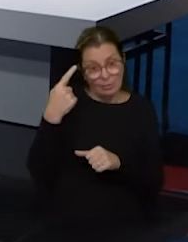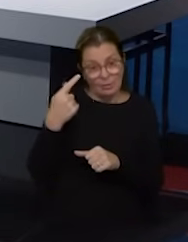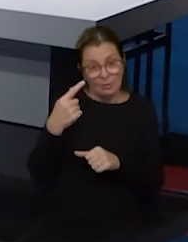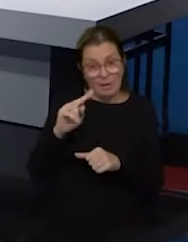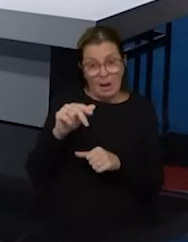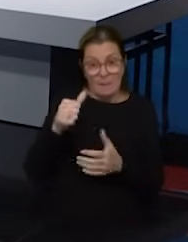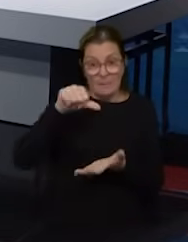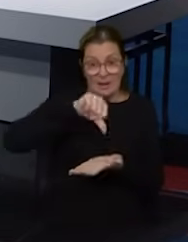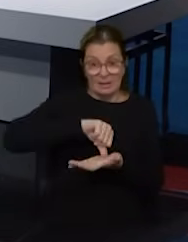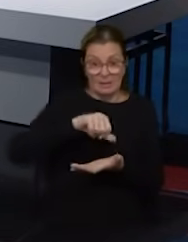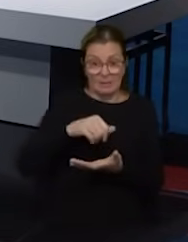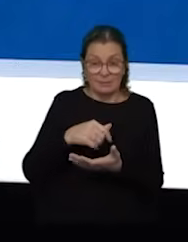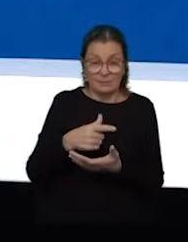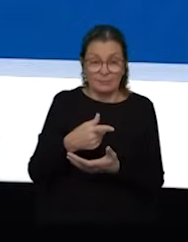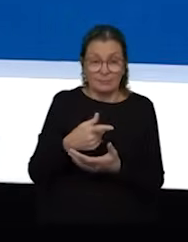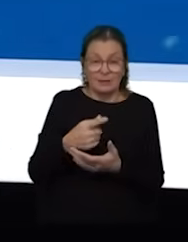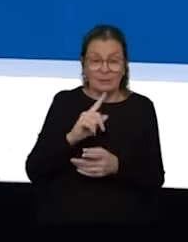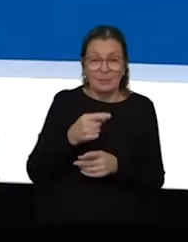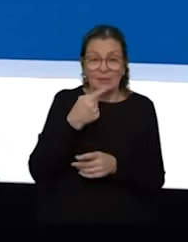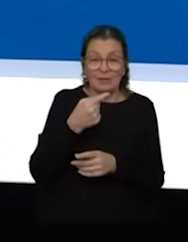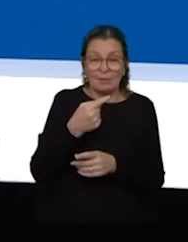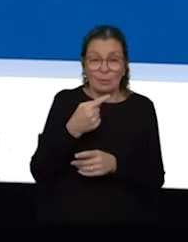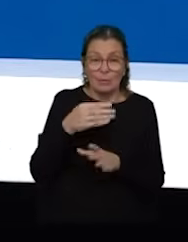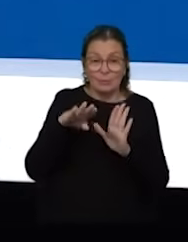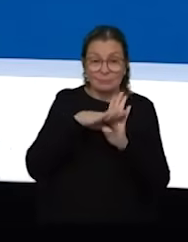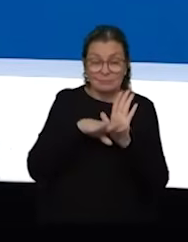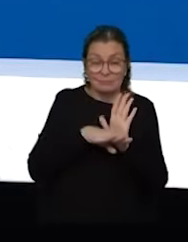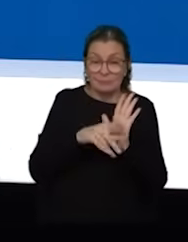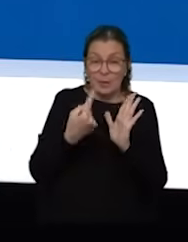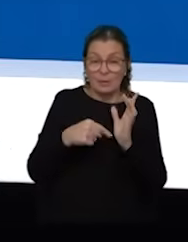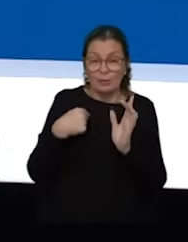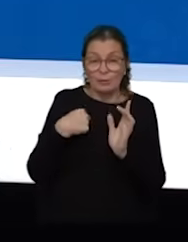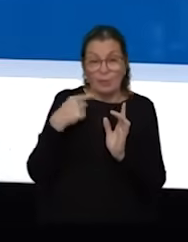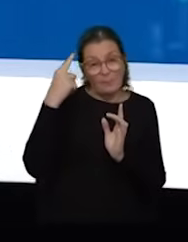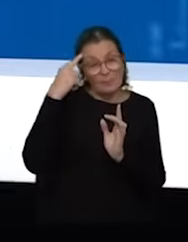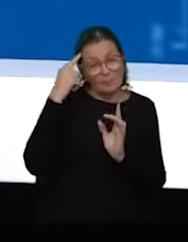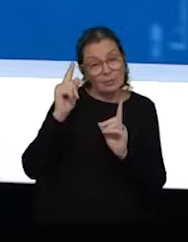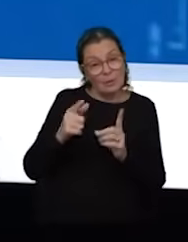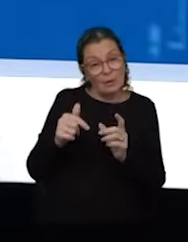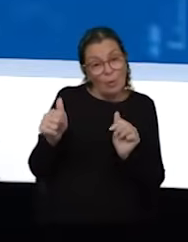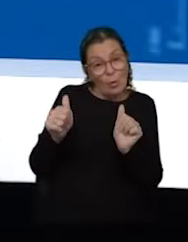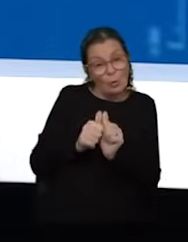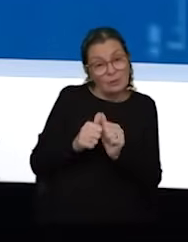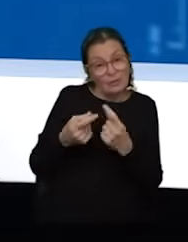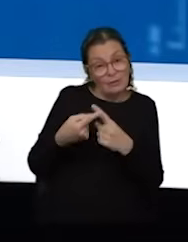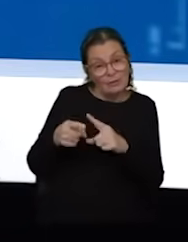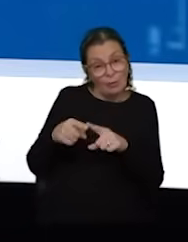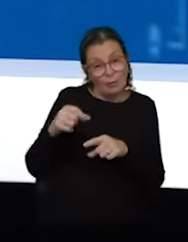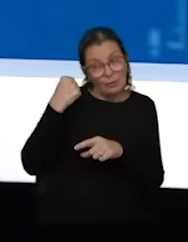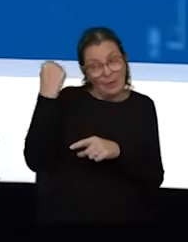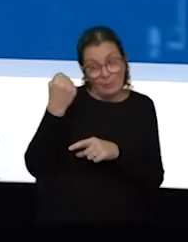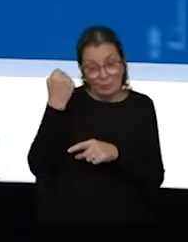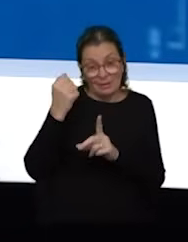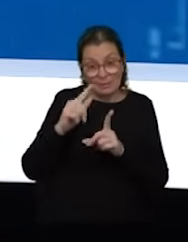al país eh incurriendo en este tipo de legislación ahora yo creo que este paquete viene también con otras cosas que son